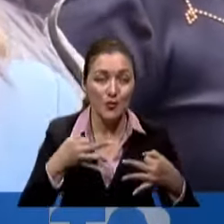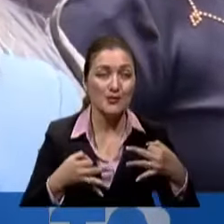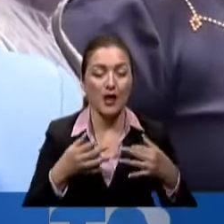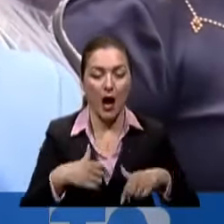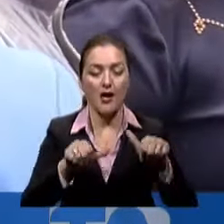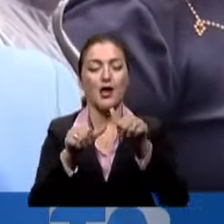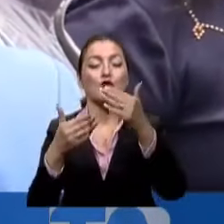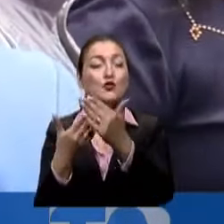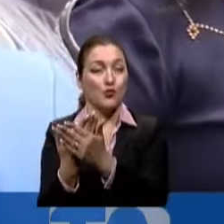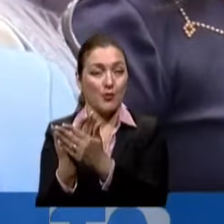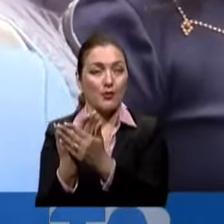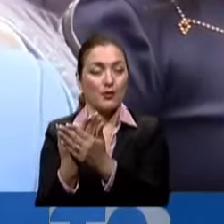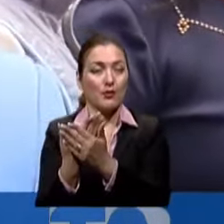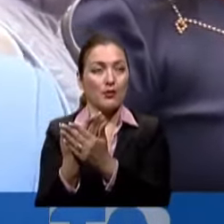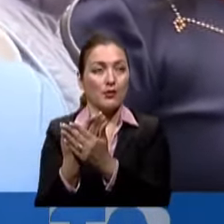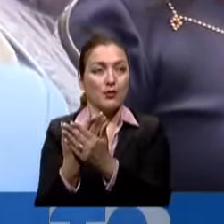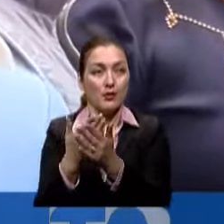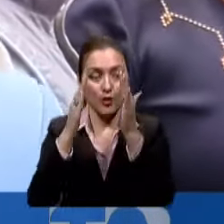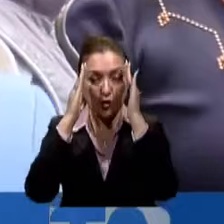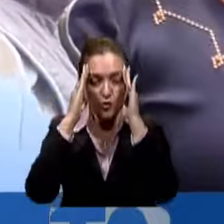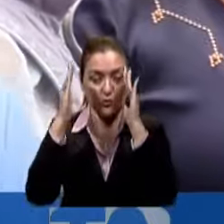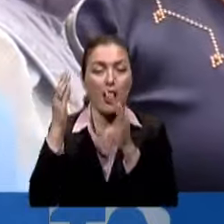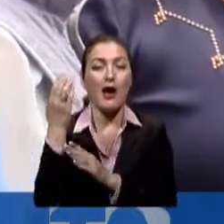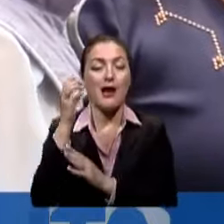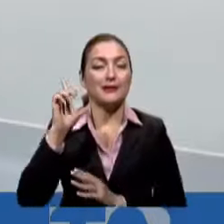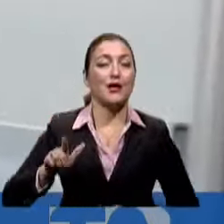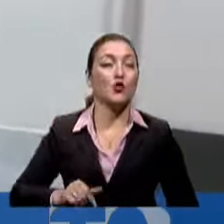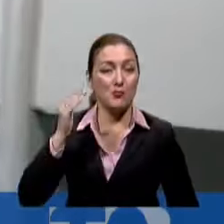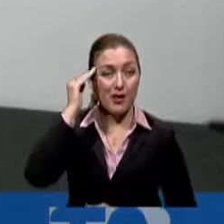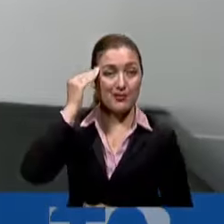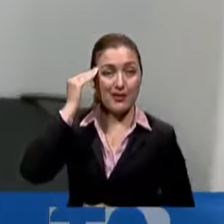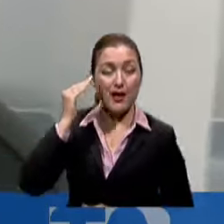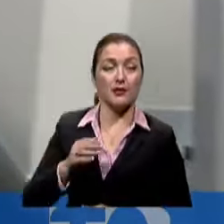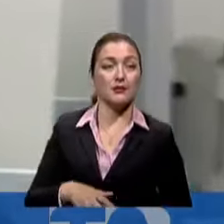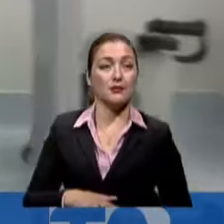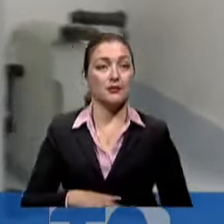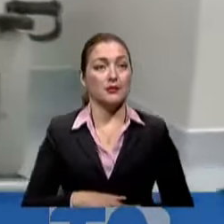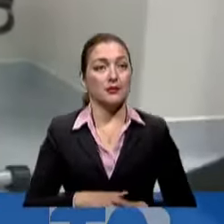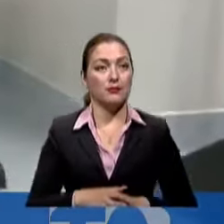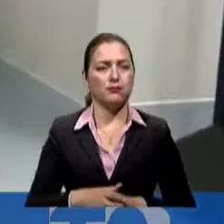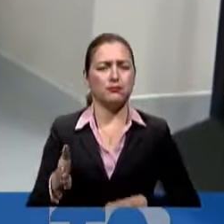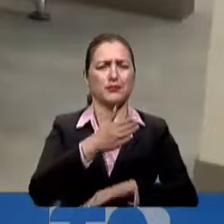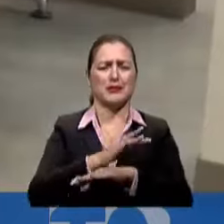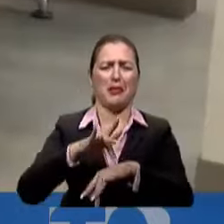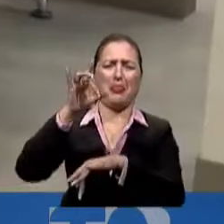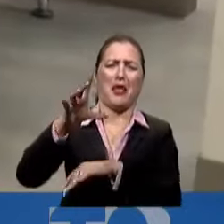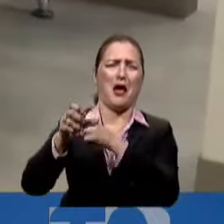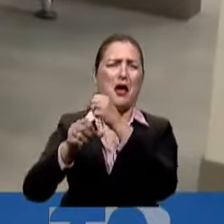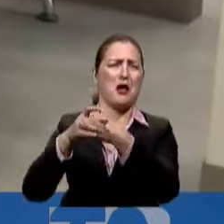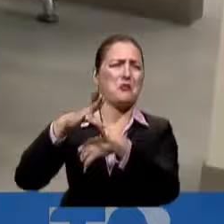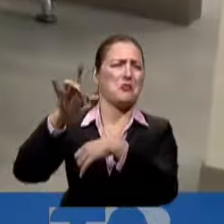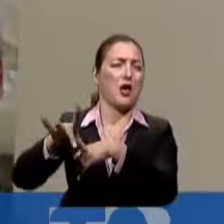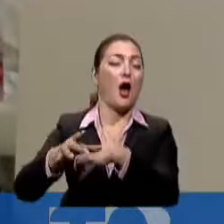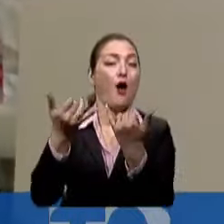que no existía que es la atención ambulatoria en salud mental. Esta infraestructura permaneció abandonada por varios años,